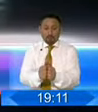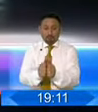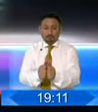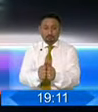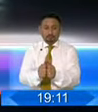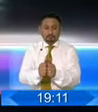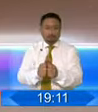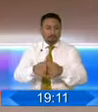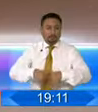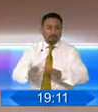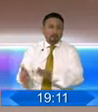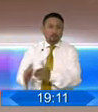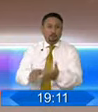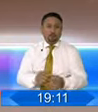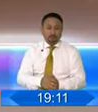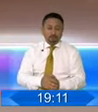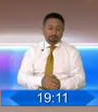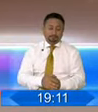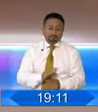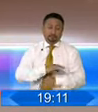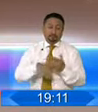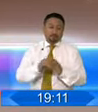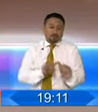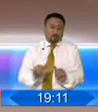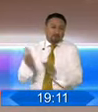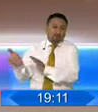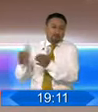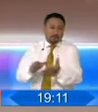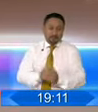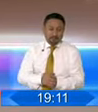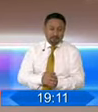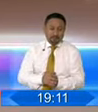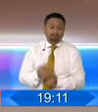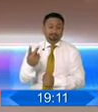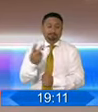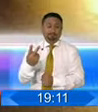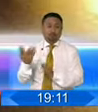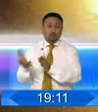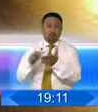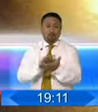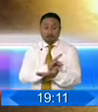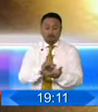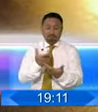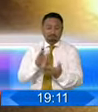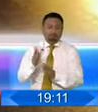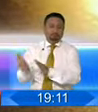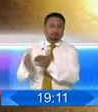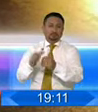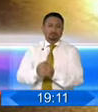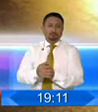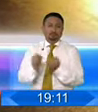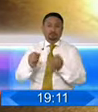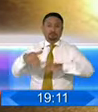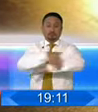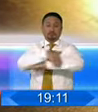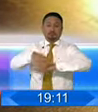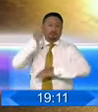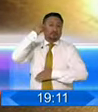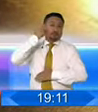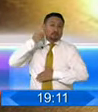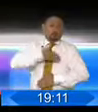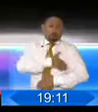viaje al infinito, a donde todos algún día partiremos. A la pareja y su pequeña la muerte les frenó el paso cuando cruzaban la avenida Simón